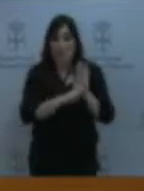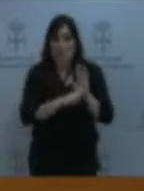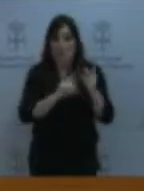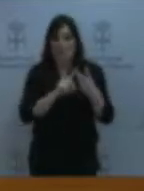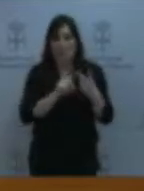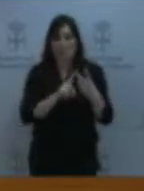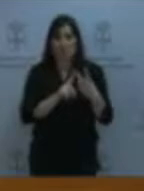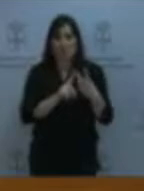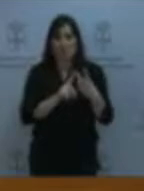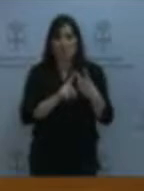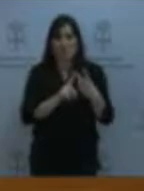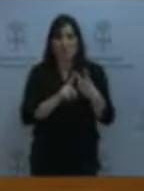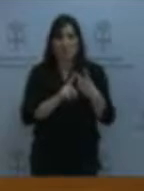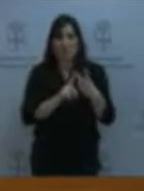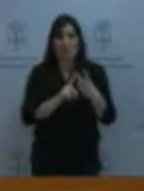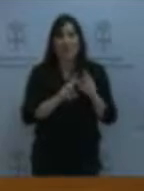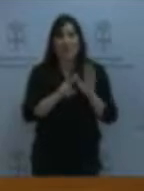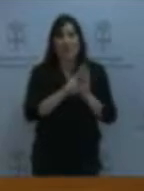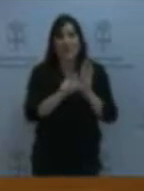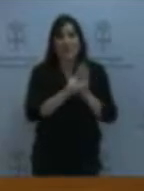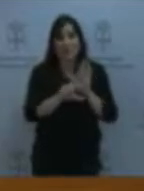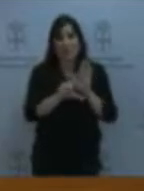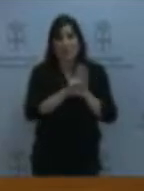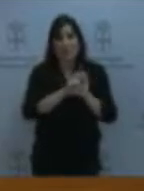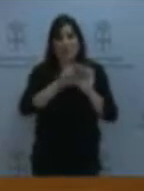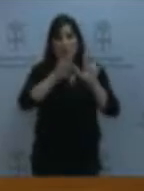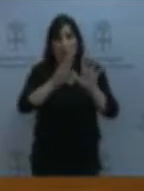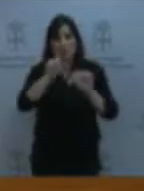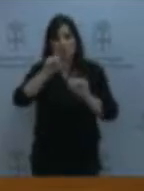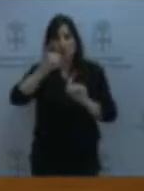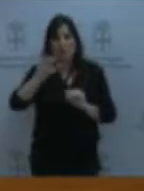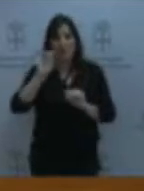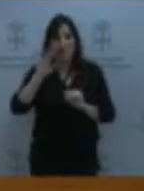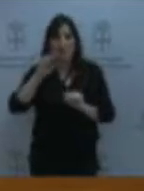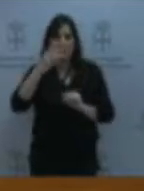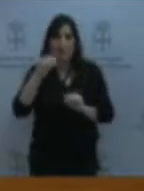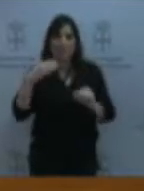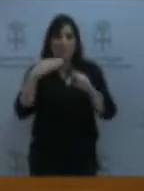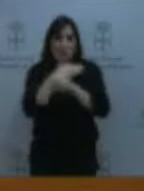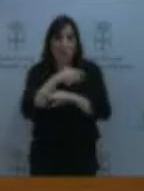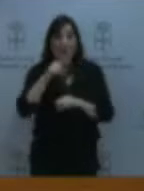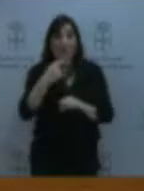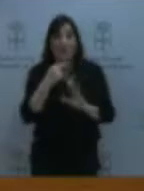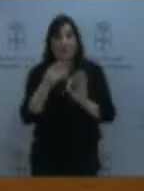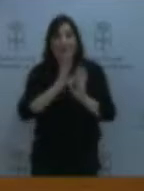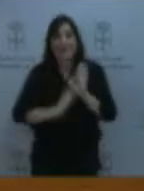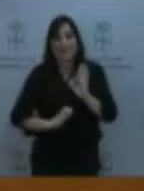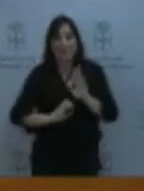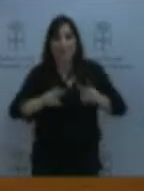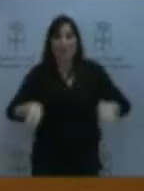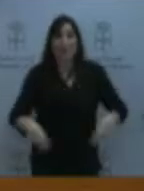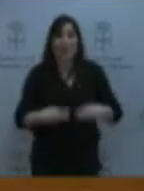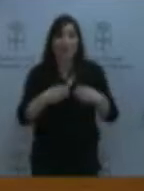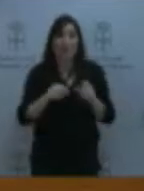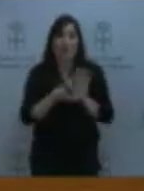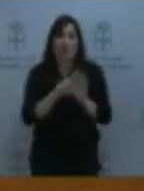Decreto Legislativo 8/2015 de 30 de octubre, por el que se aprueba el texto refundido de la Ley General de Seguridad Social, para que este derecho se extienda